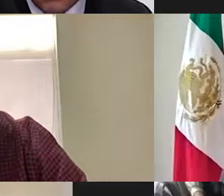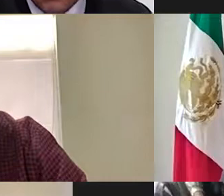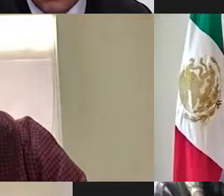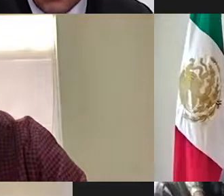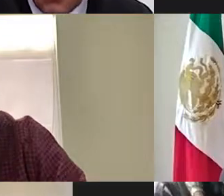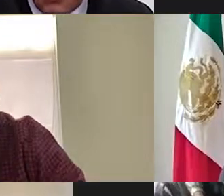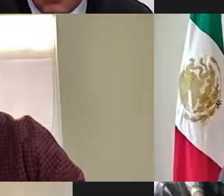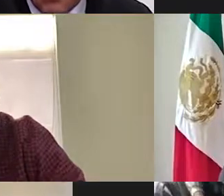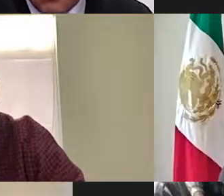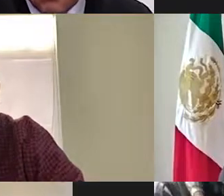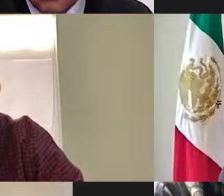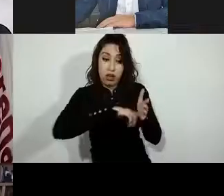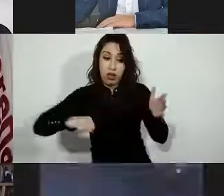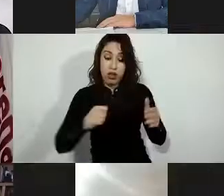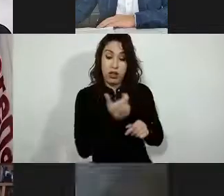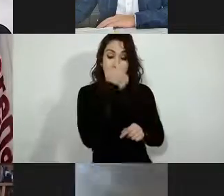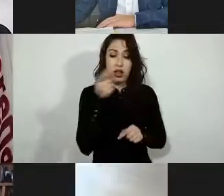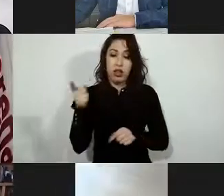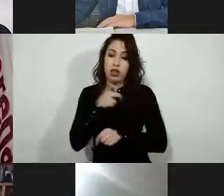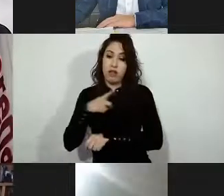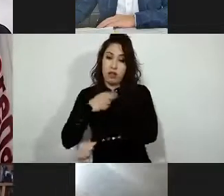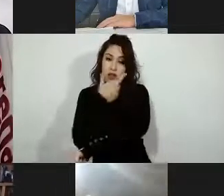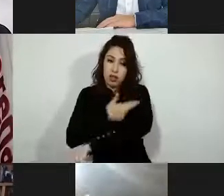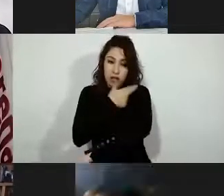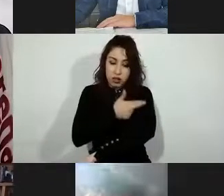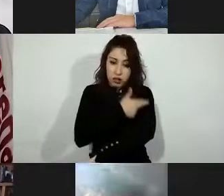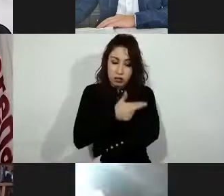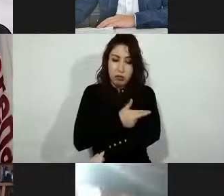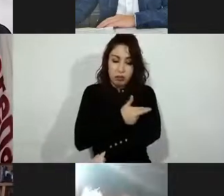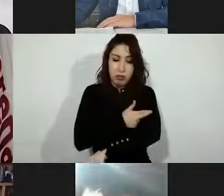y el Congreso no está facultado para hacer donativos.